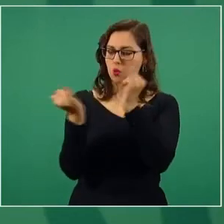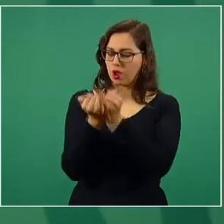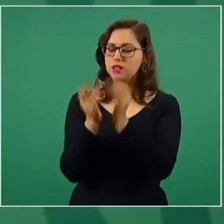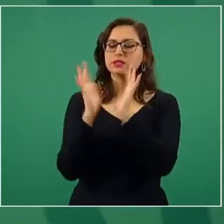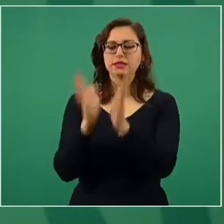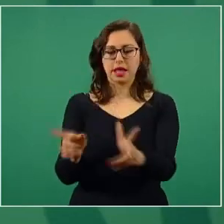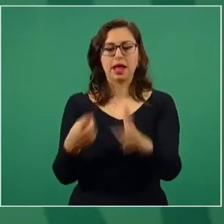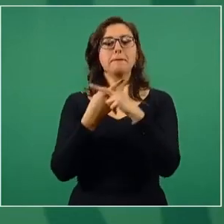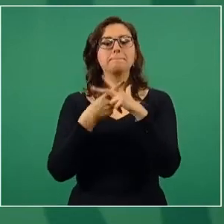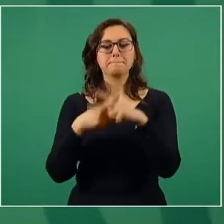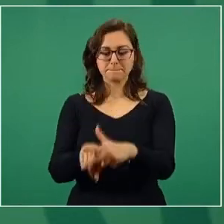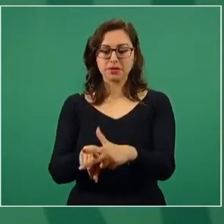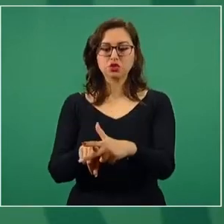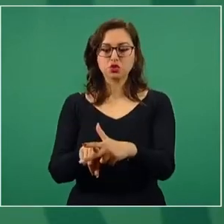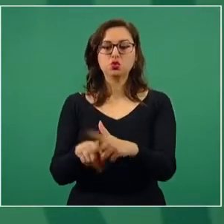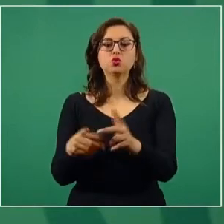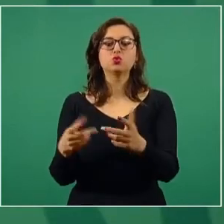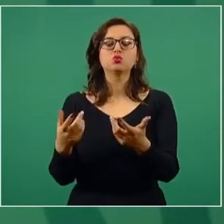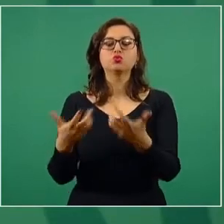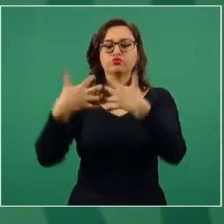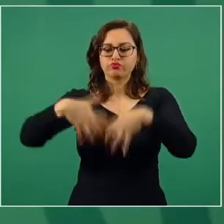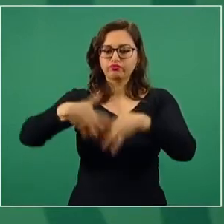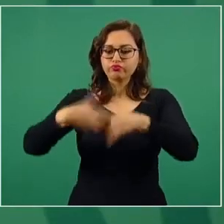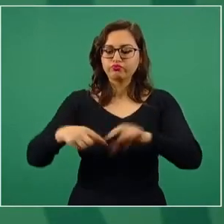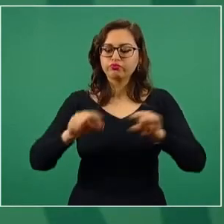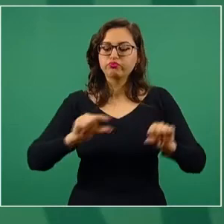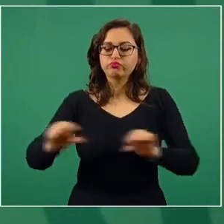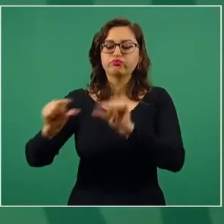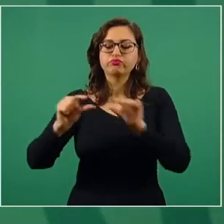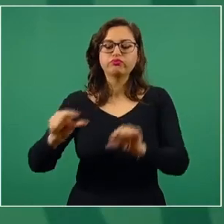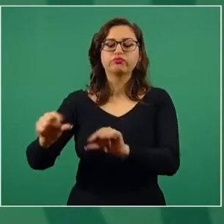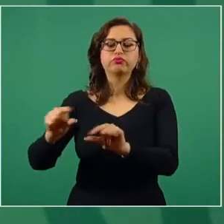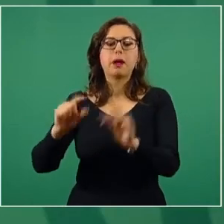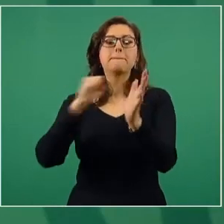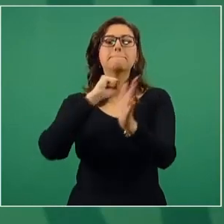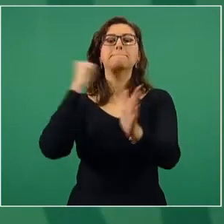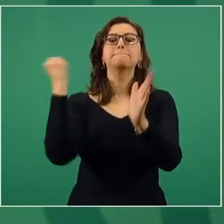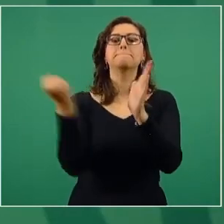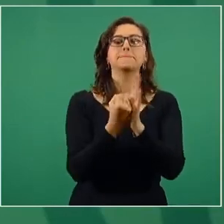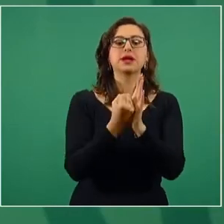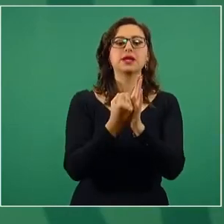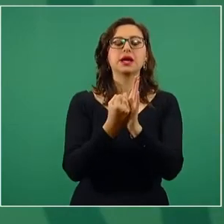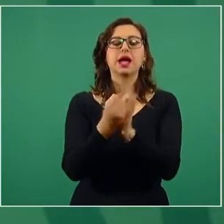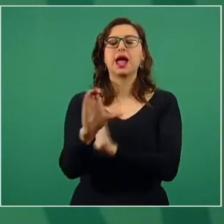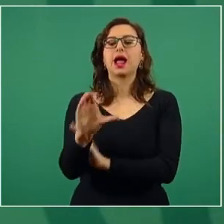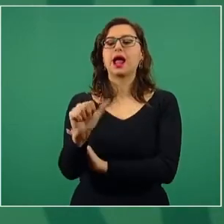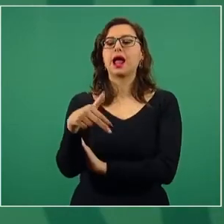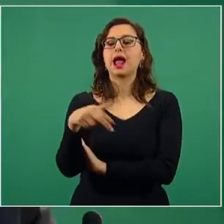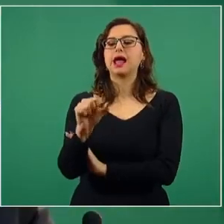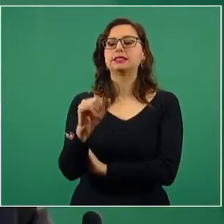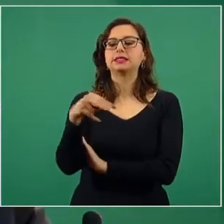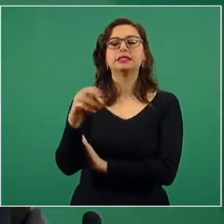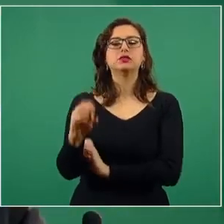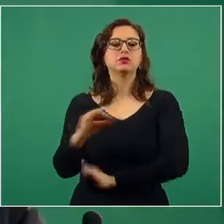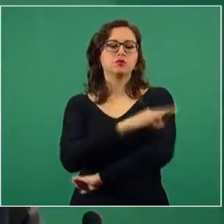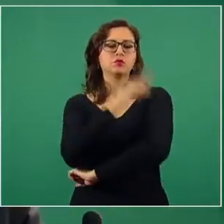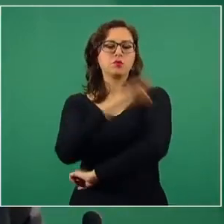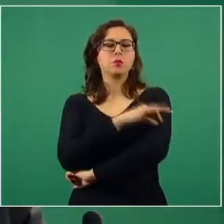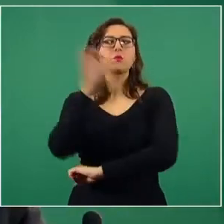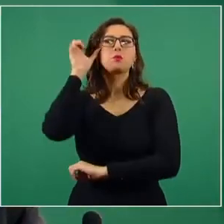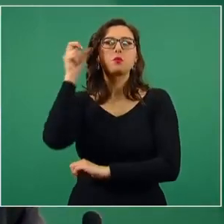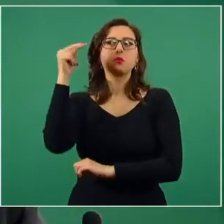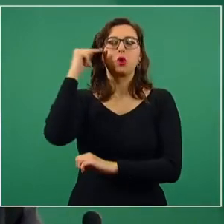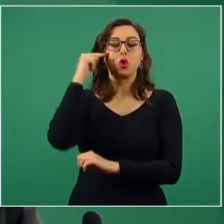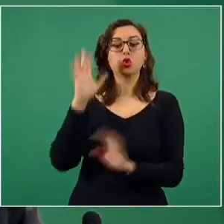enviaron desde China para la vacuna CanSino. Entonces, vamos avanzando, creo